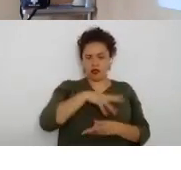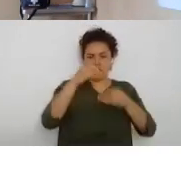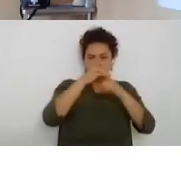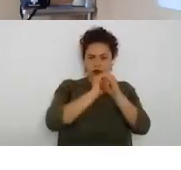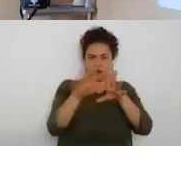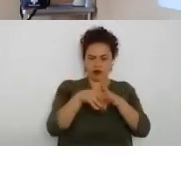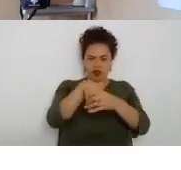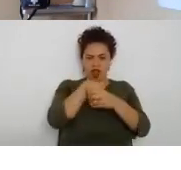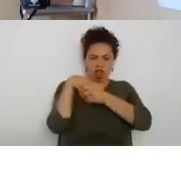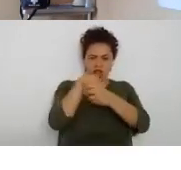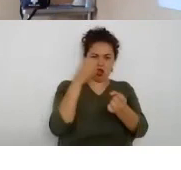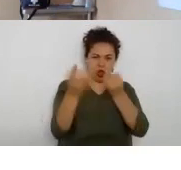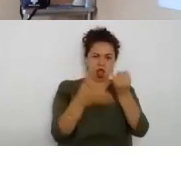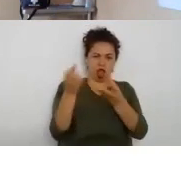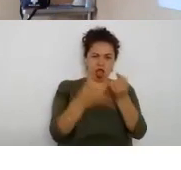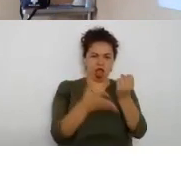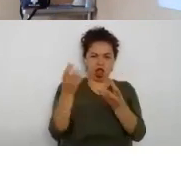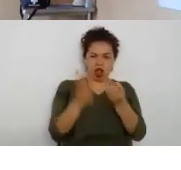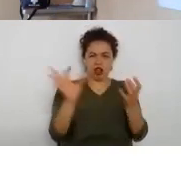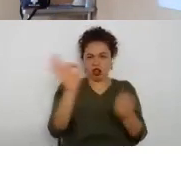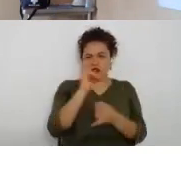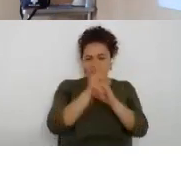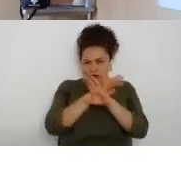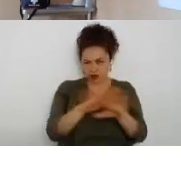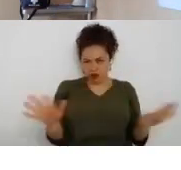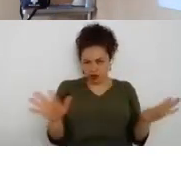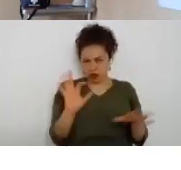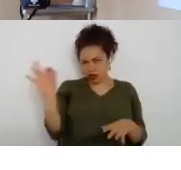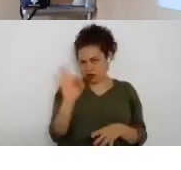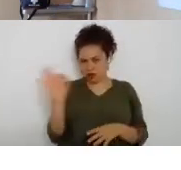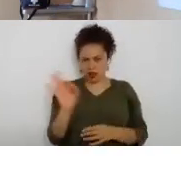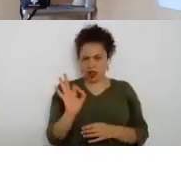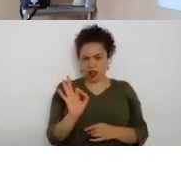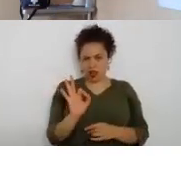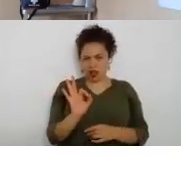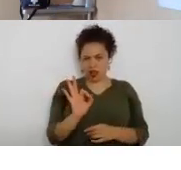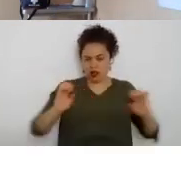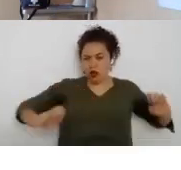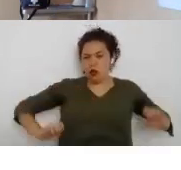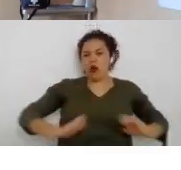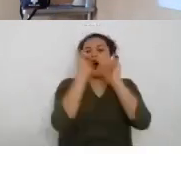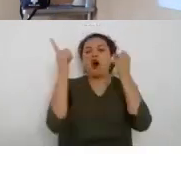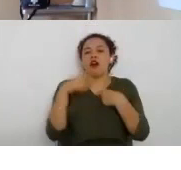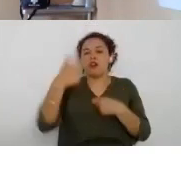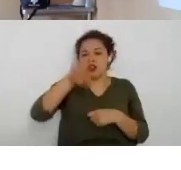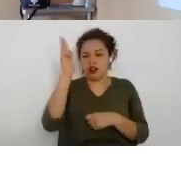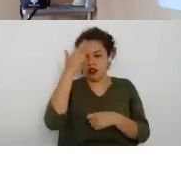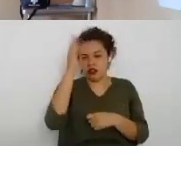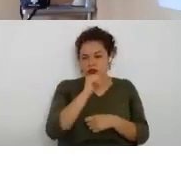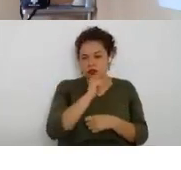información. Información que a lo mejor en su momento, por la emergencia y demás, no van a poder ni siquiera recordar.